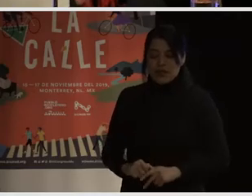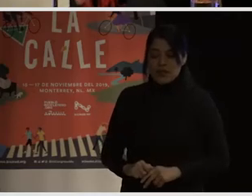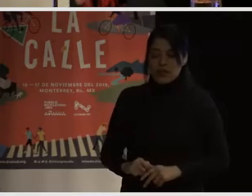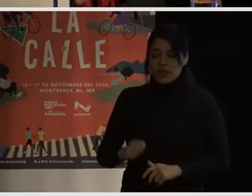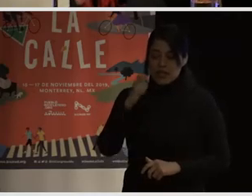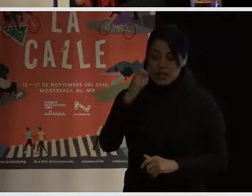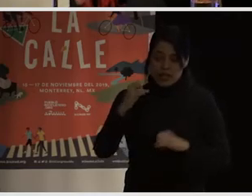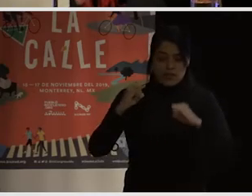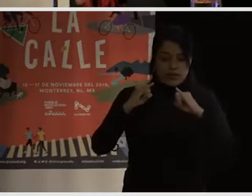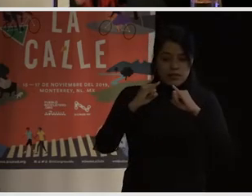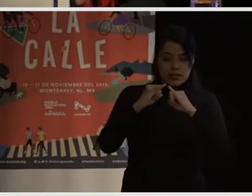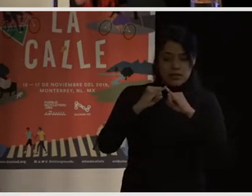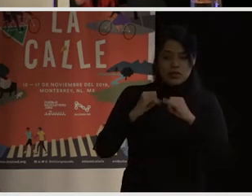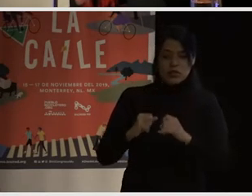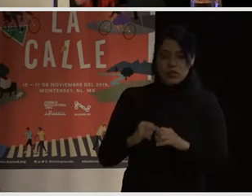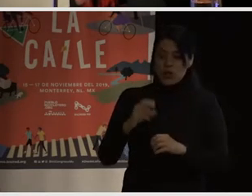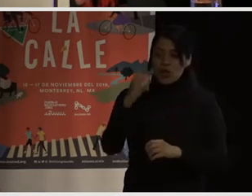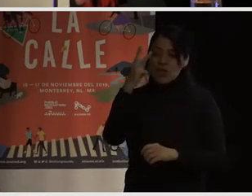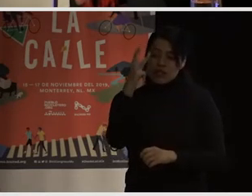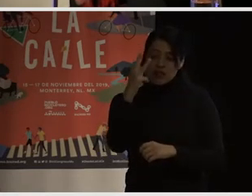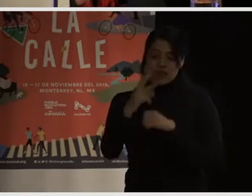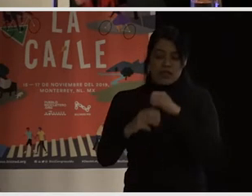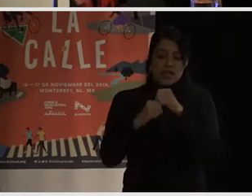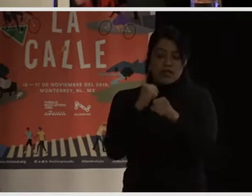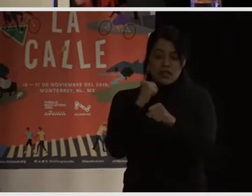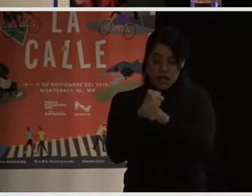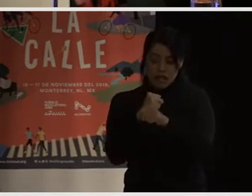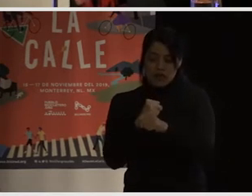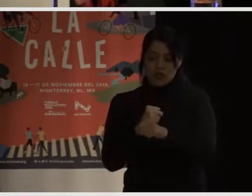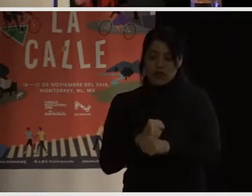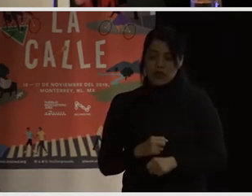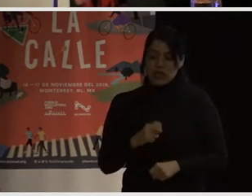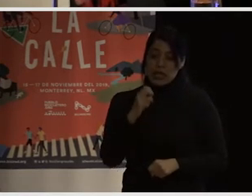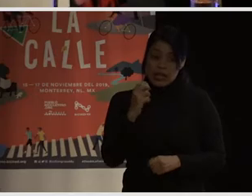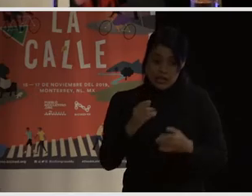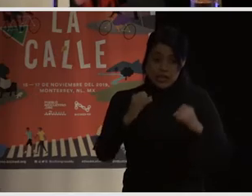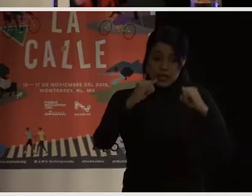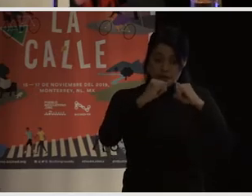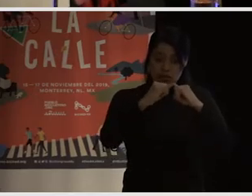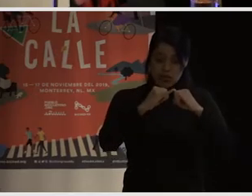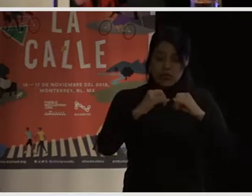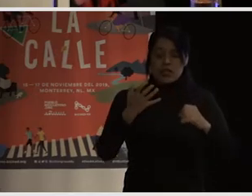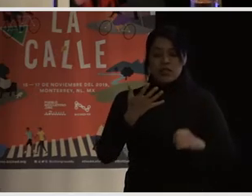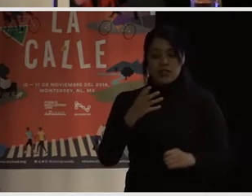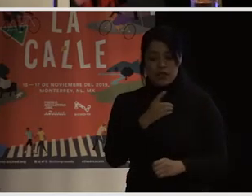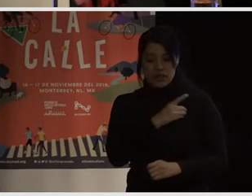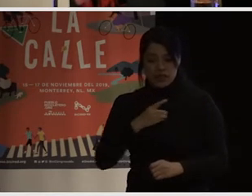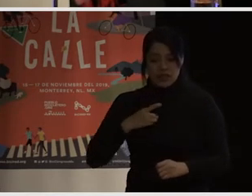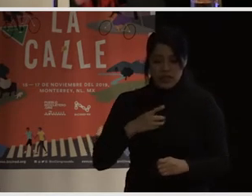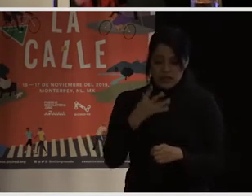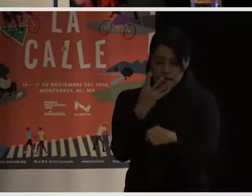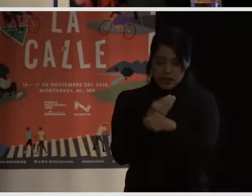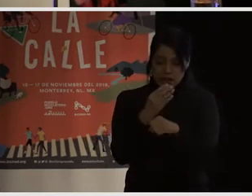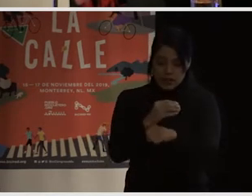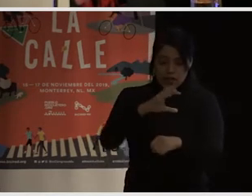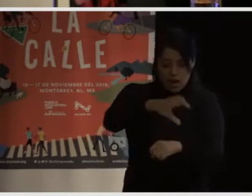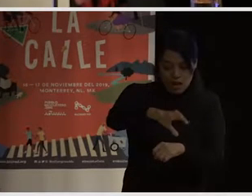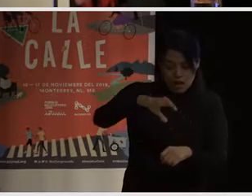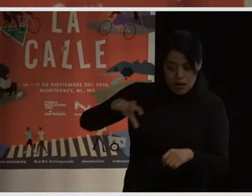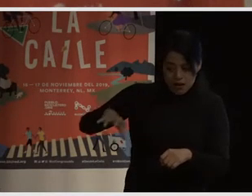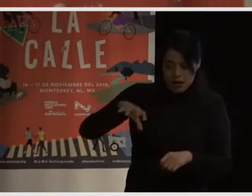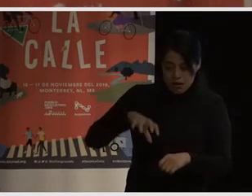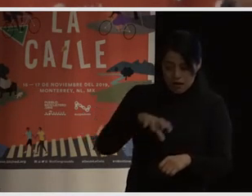yo creo que está a punto de llegar a su tercer año entonces ellos se supone que deben de regular las tres zonas metropolitanas que tiene el estado